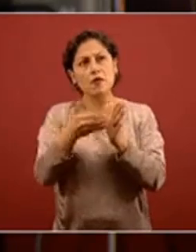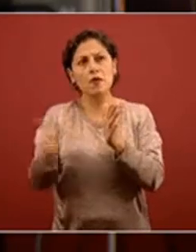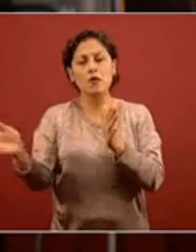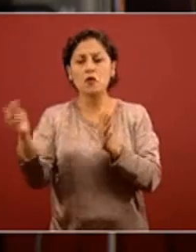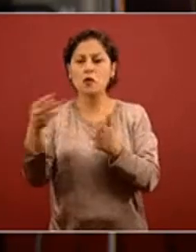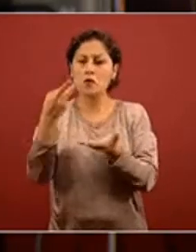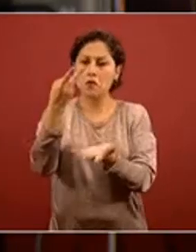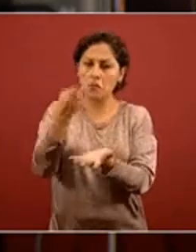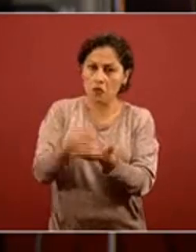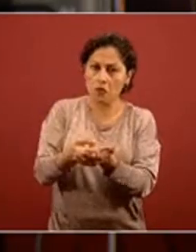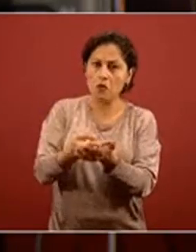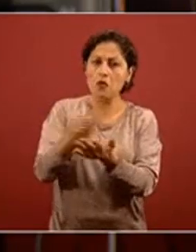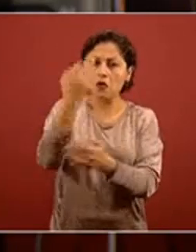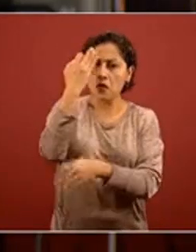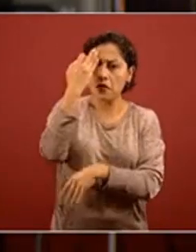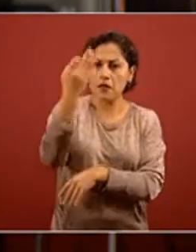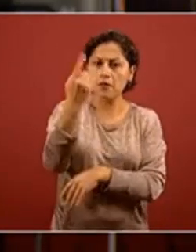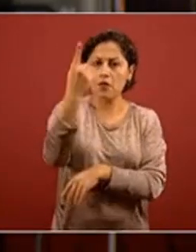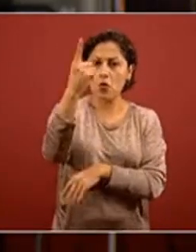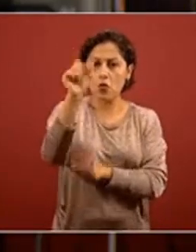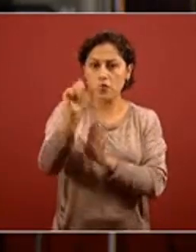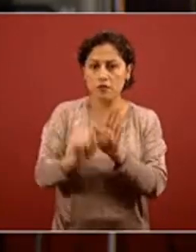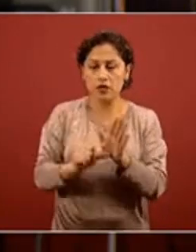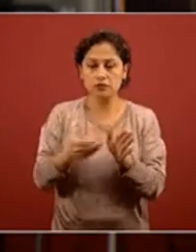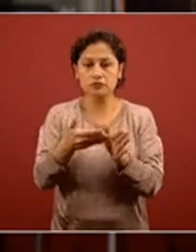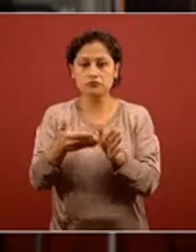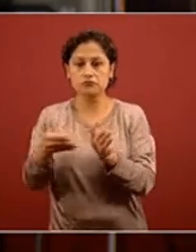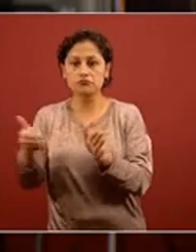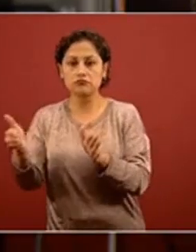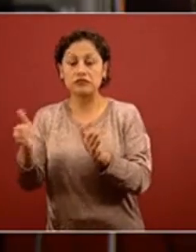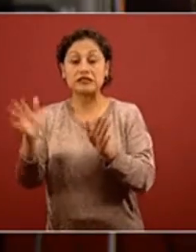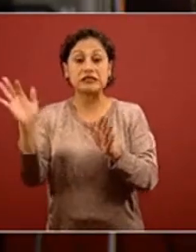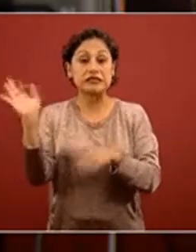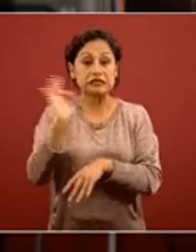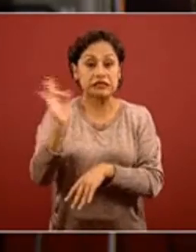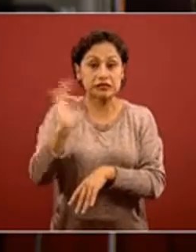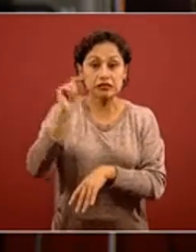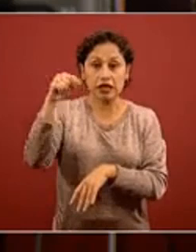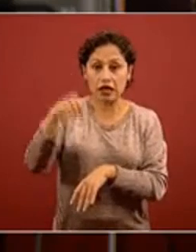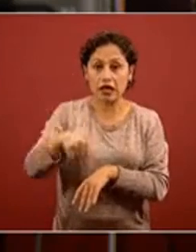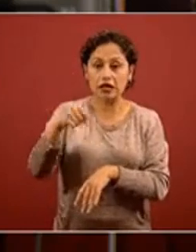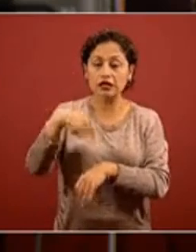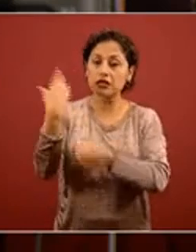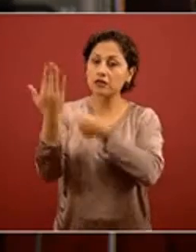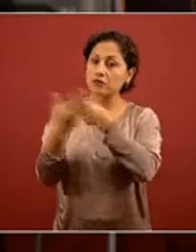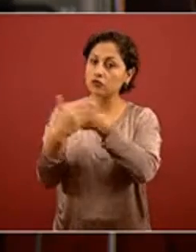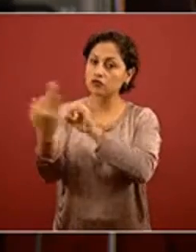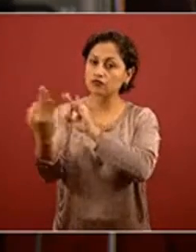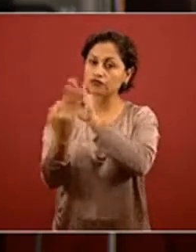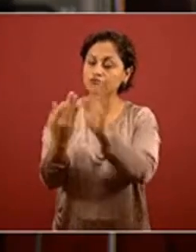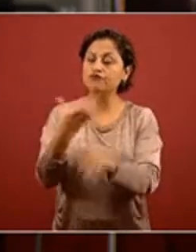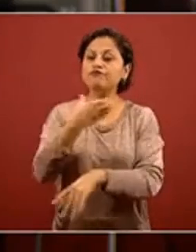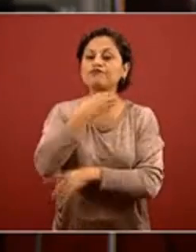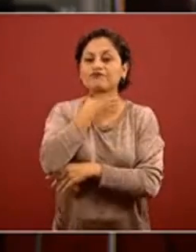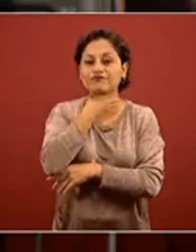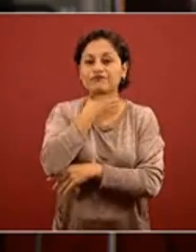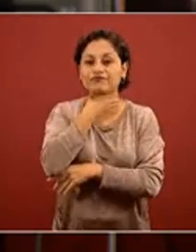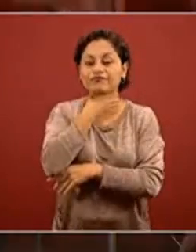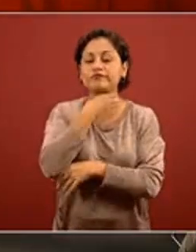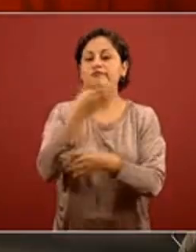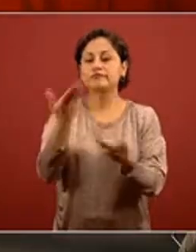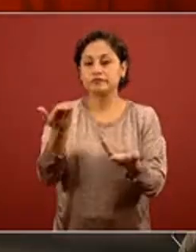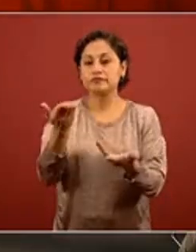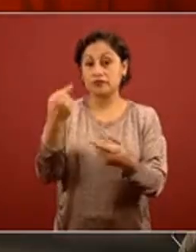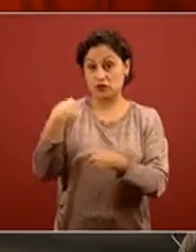pronto nos han dicho, pues parece de pronto que pueden en algún momento saturarse. Entonces, una pregunta tenía que ver con